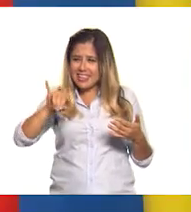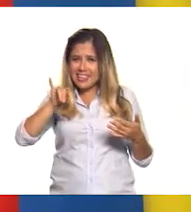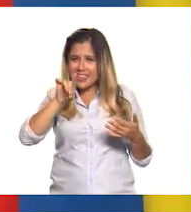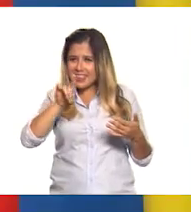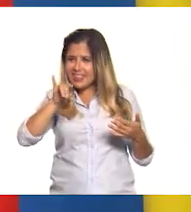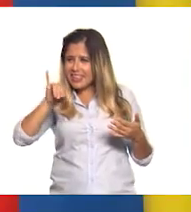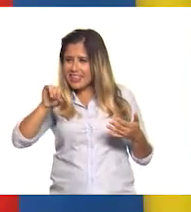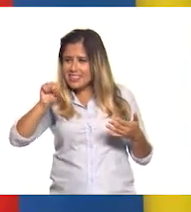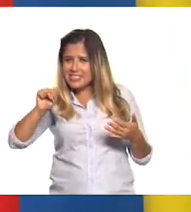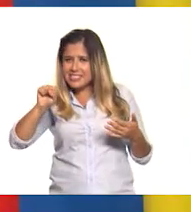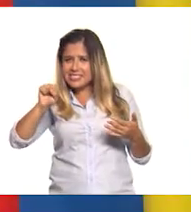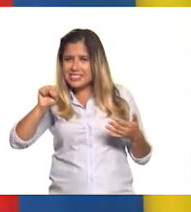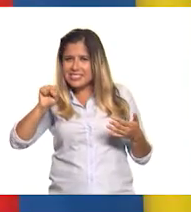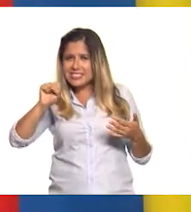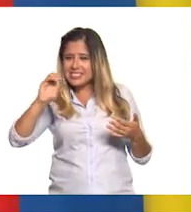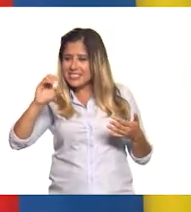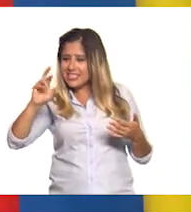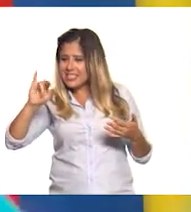I.